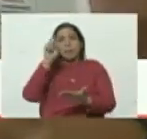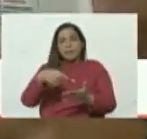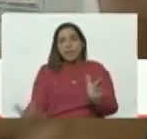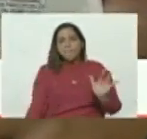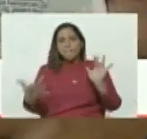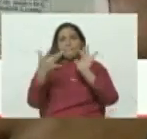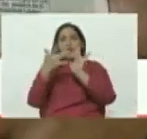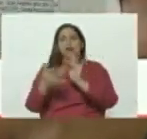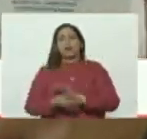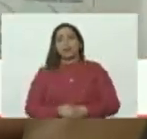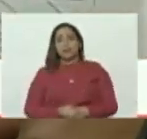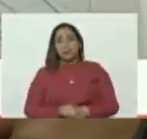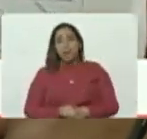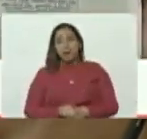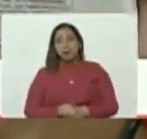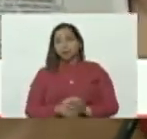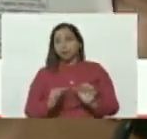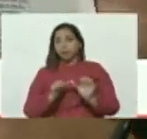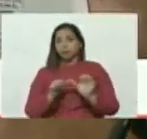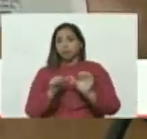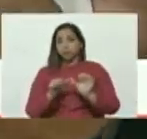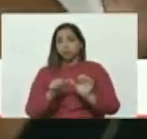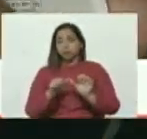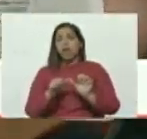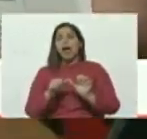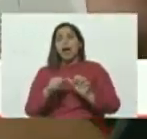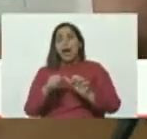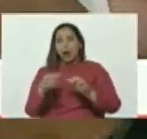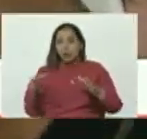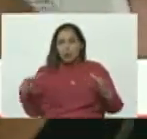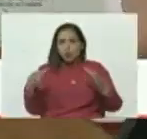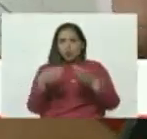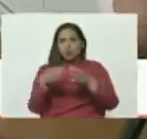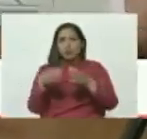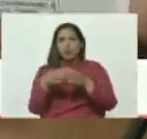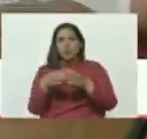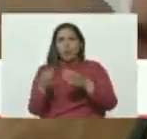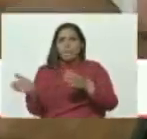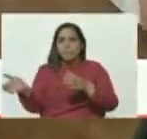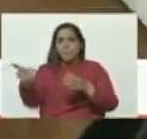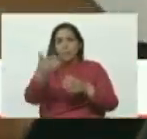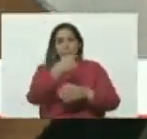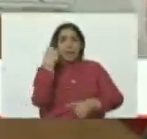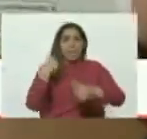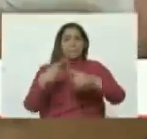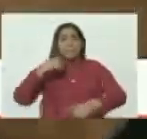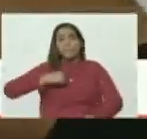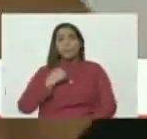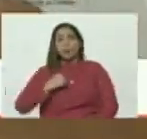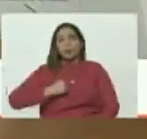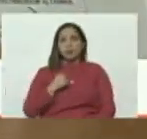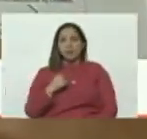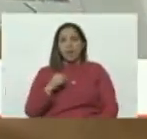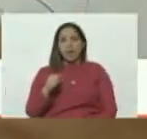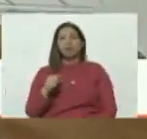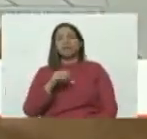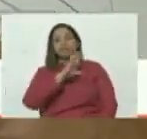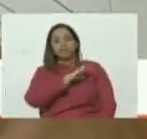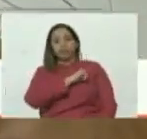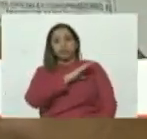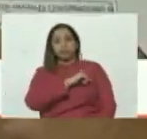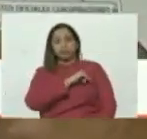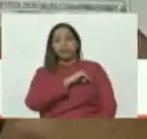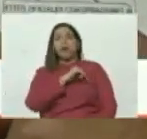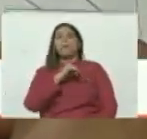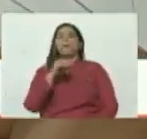había permitido reclutar y capturar a un grupo de expolicía del Cuerpo Técnico de Policía